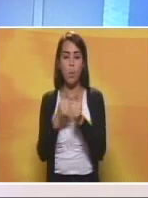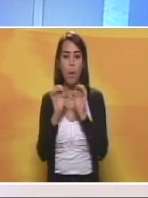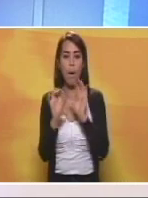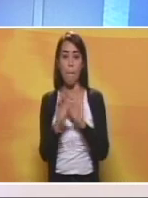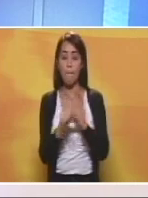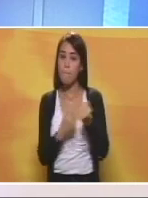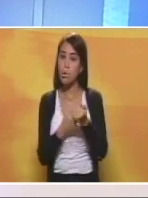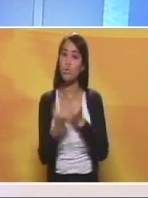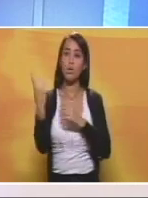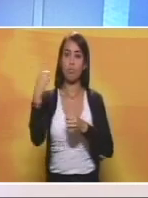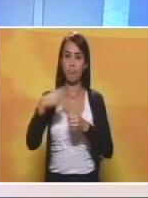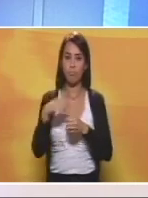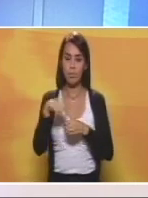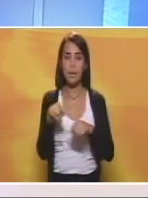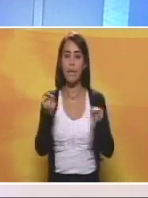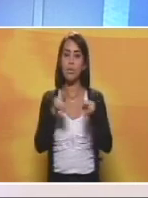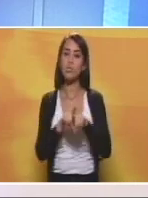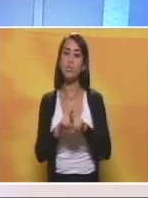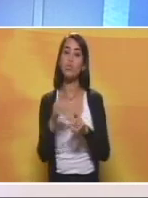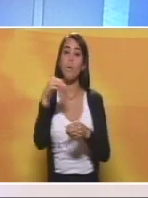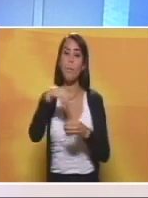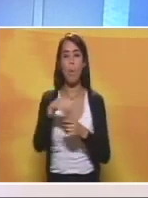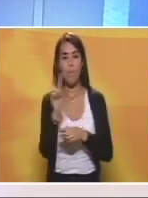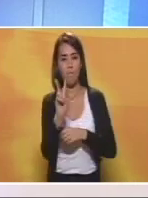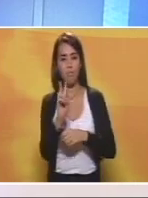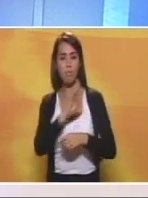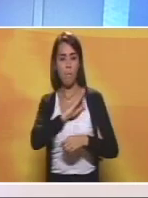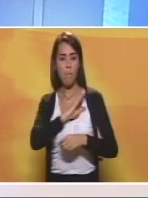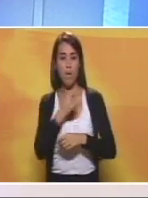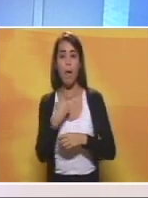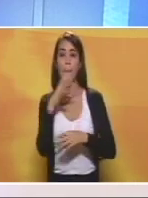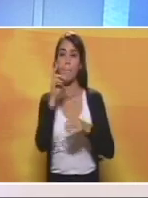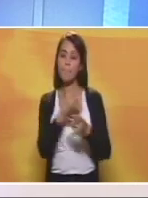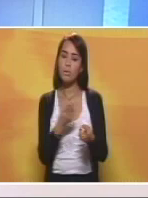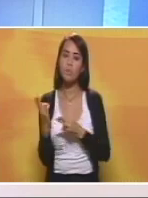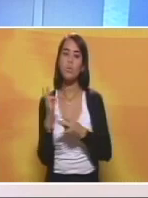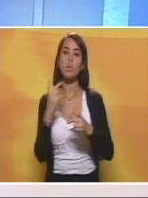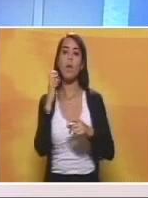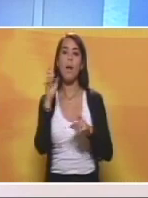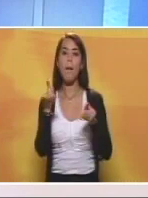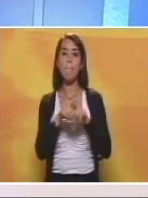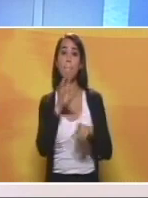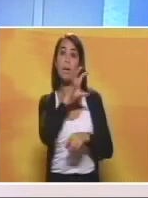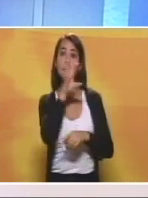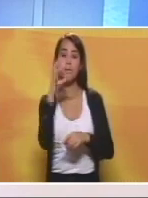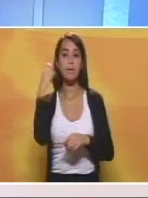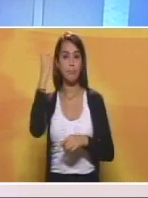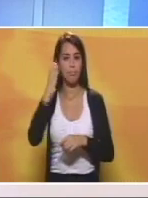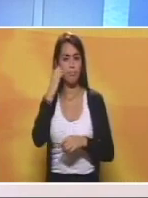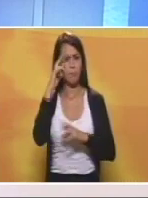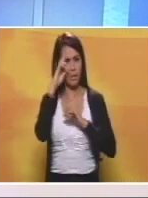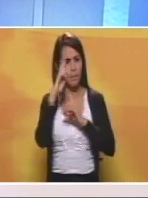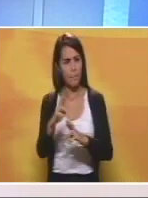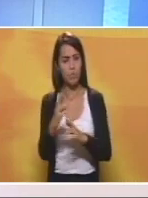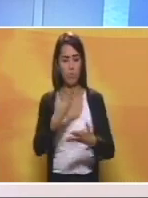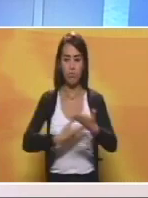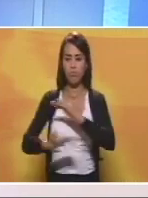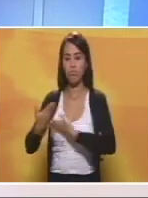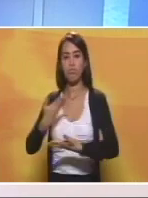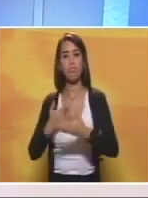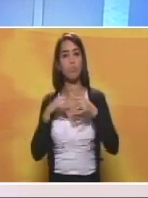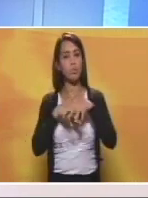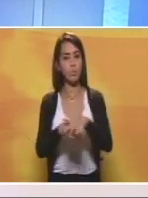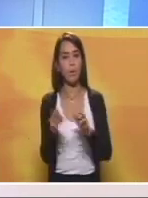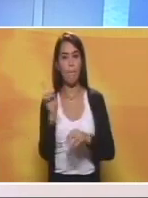principio de no intervención en asuntos internos e invito a los países europeos a desarrollar una relación respetuosa y la cooperación integral